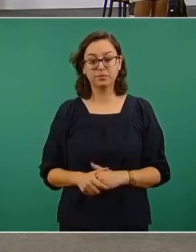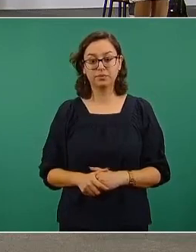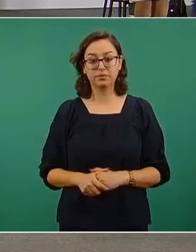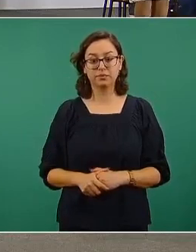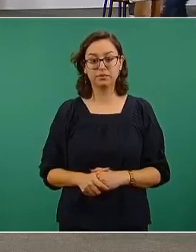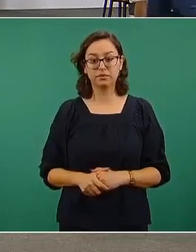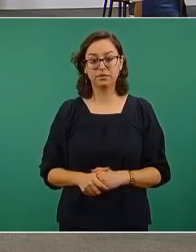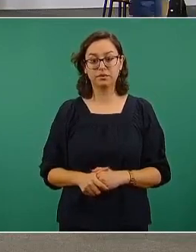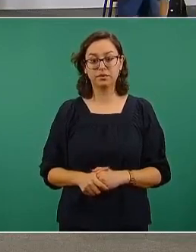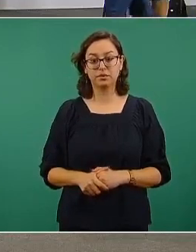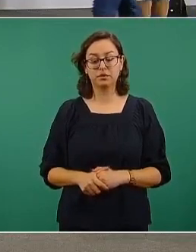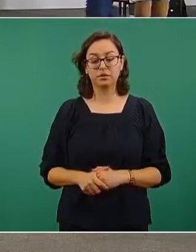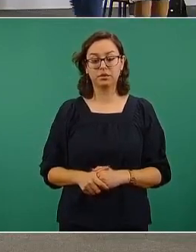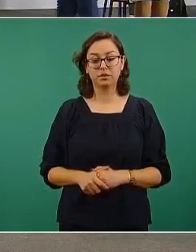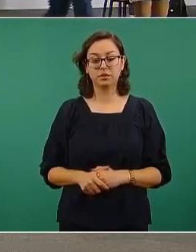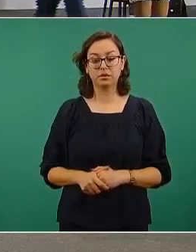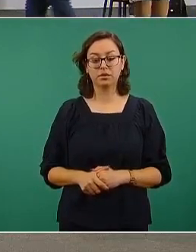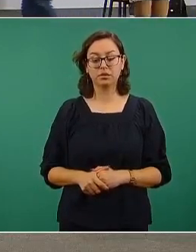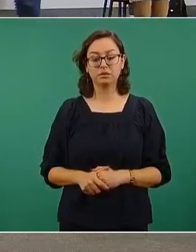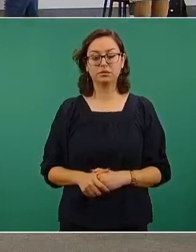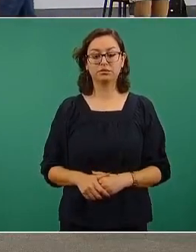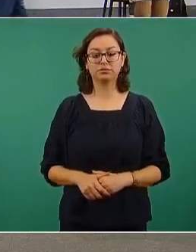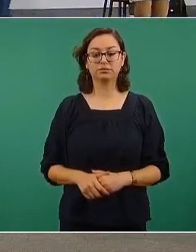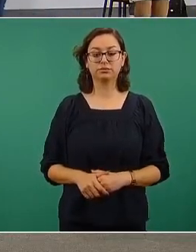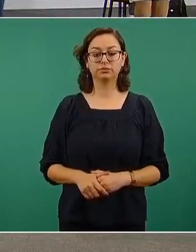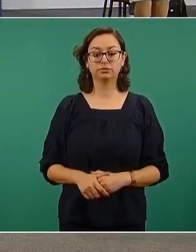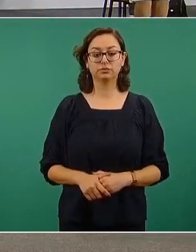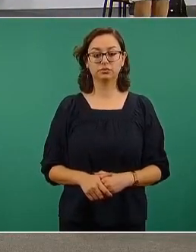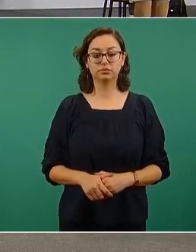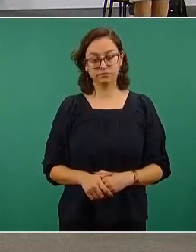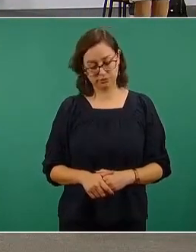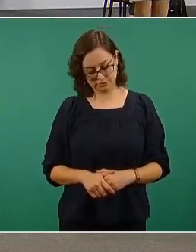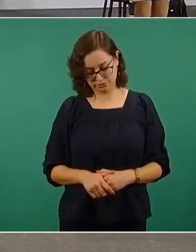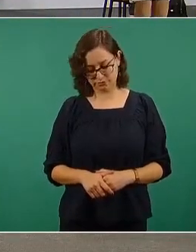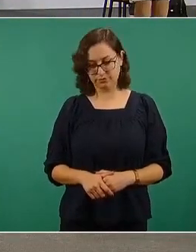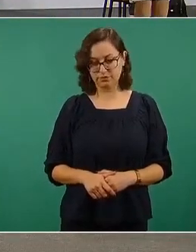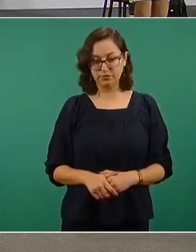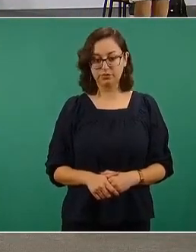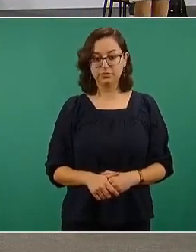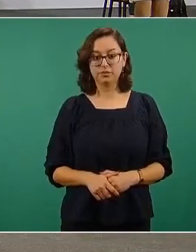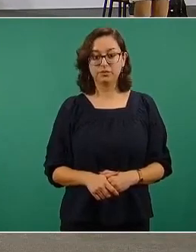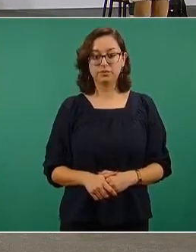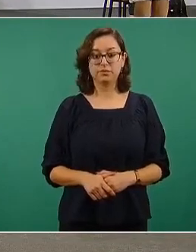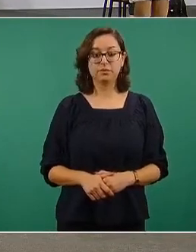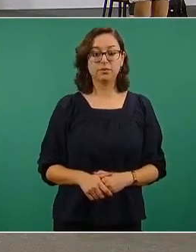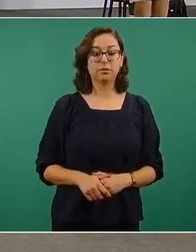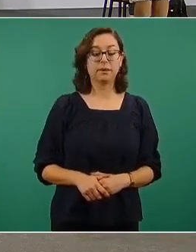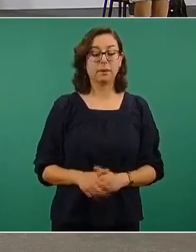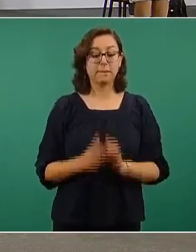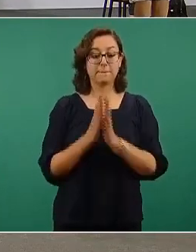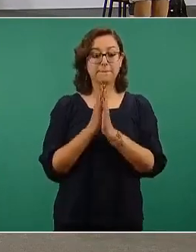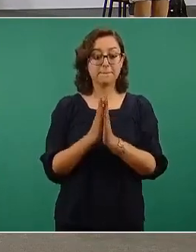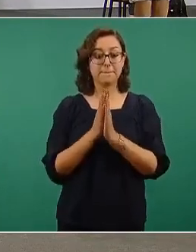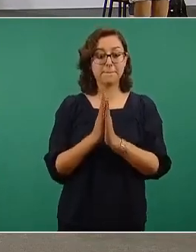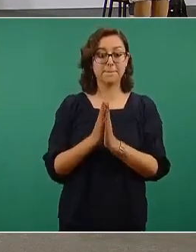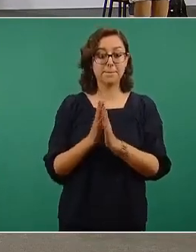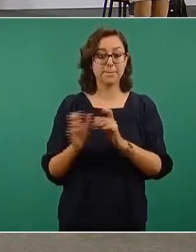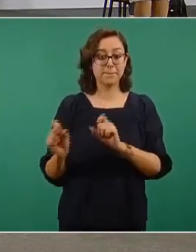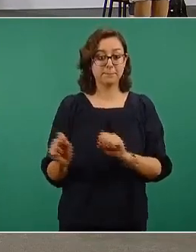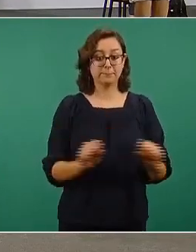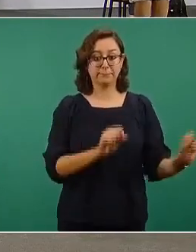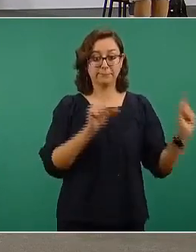Traigamos nosotros, presidente, fue lo de los niños. Sí. Correcto, gracias. Si me ponen, por favor,